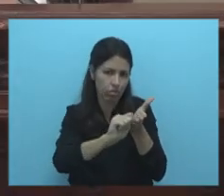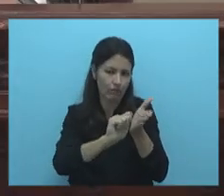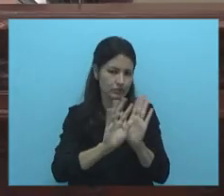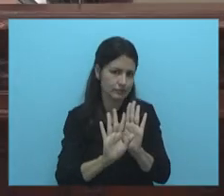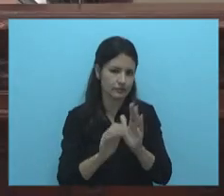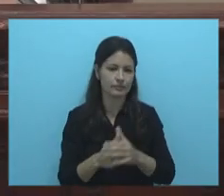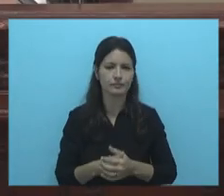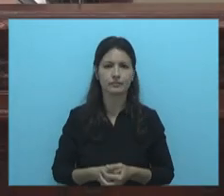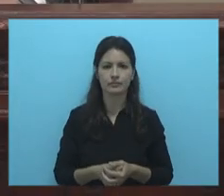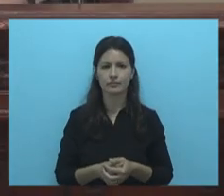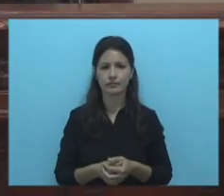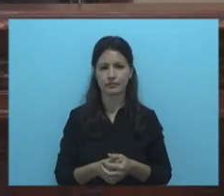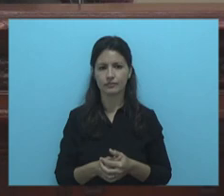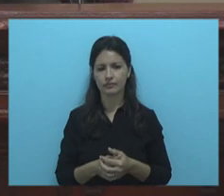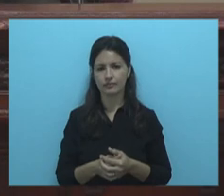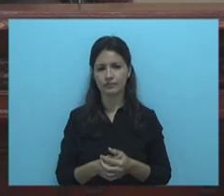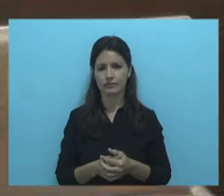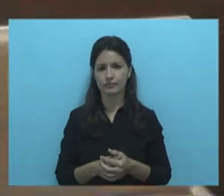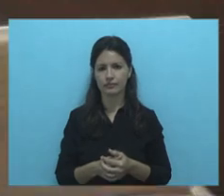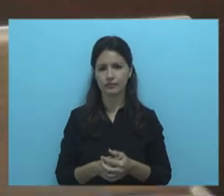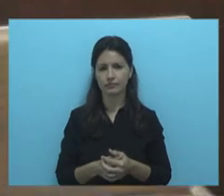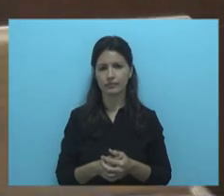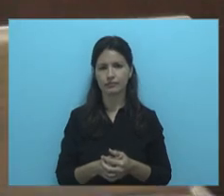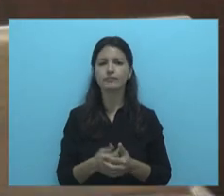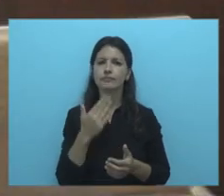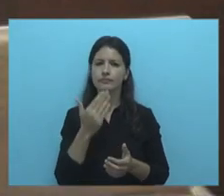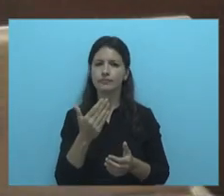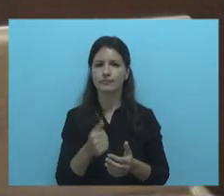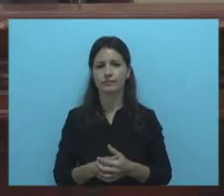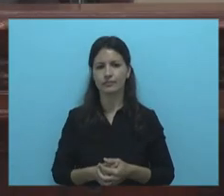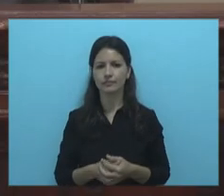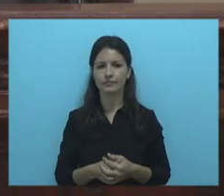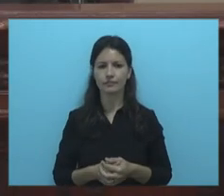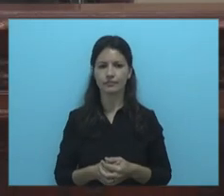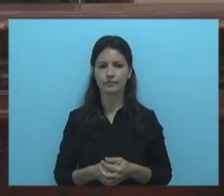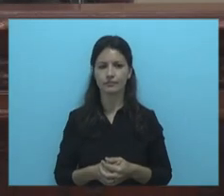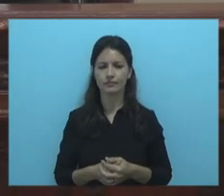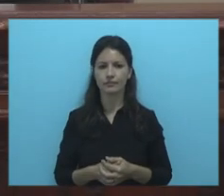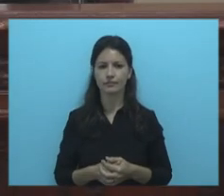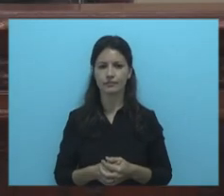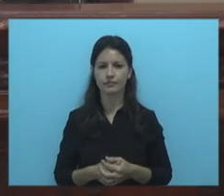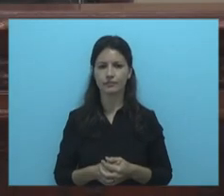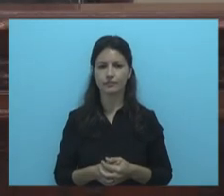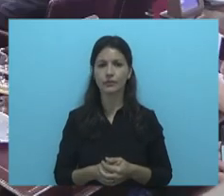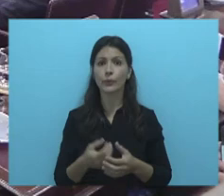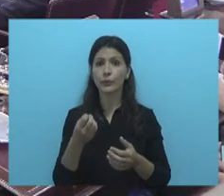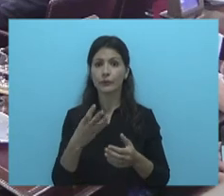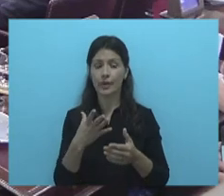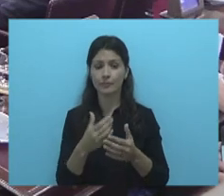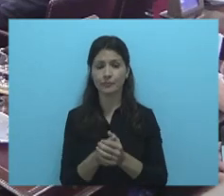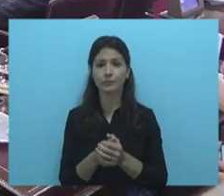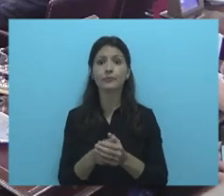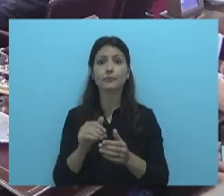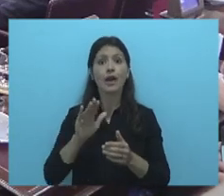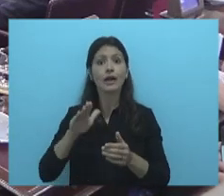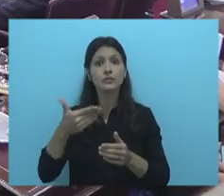y o bicicletas. Nada más. Punto. Punto. Gracias, diputado. Bien, entonces